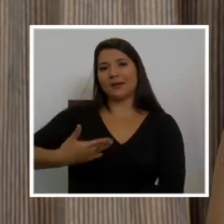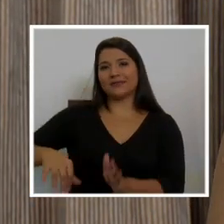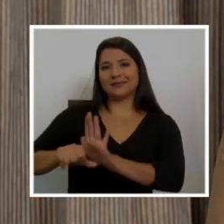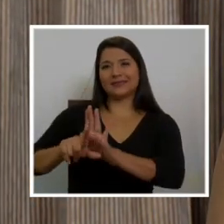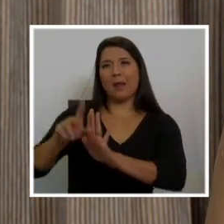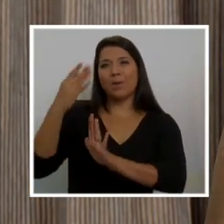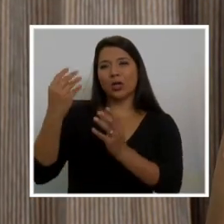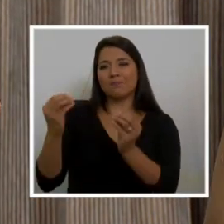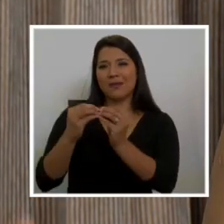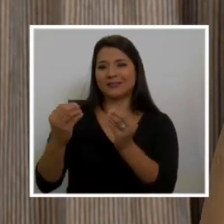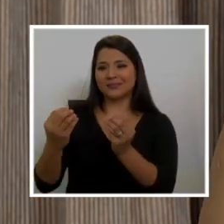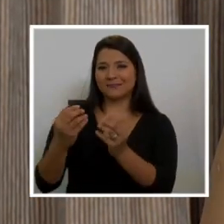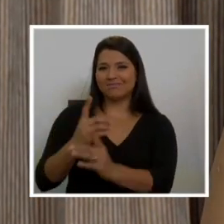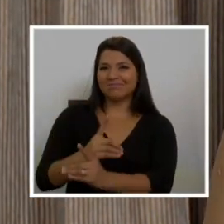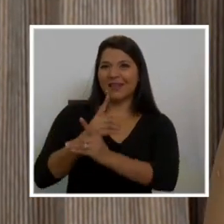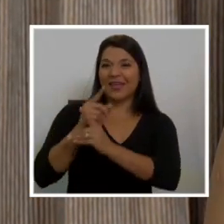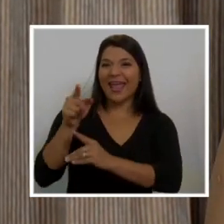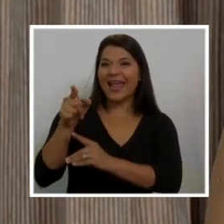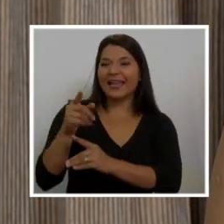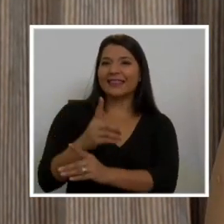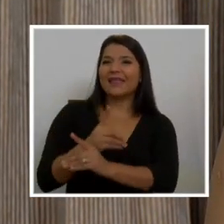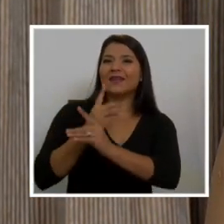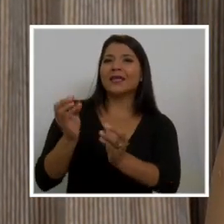humanos. Ese es el análisis.